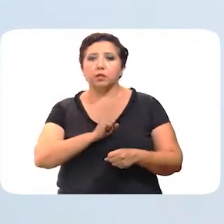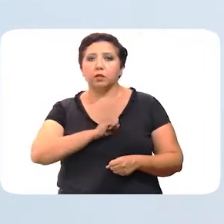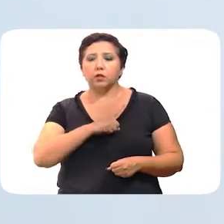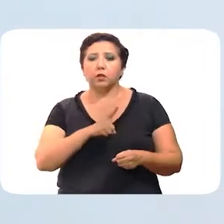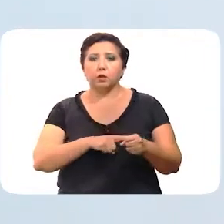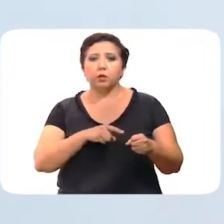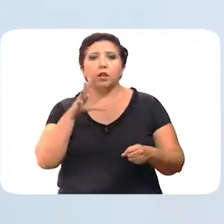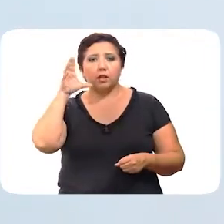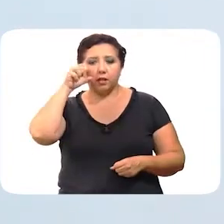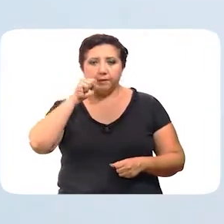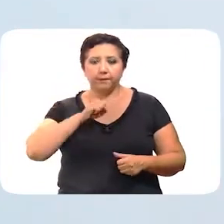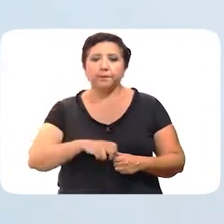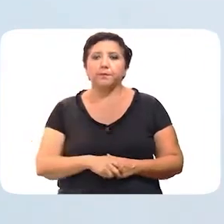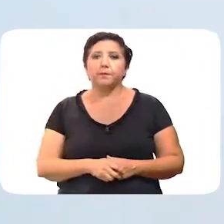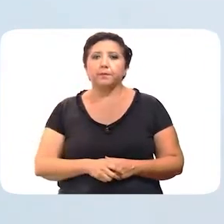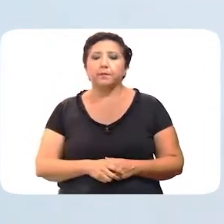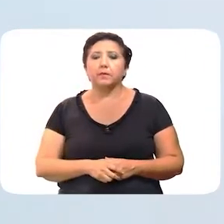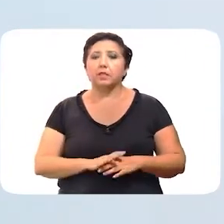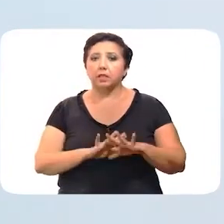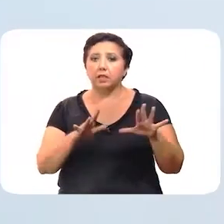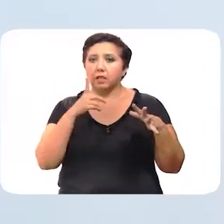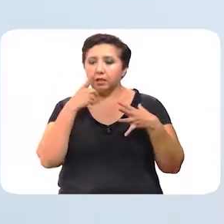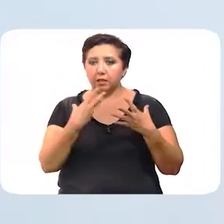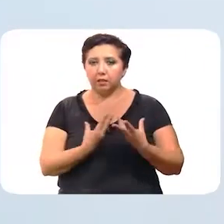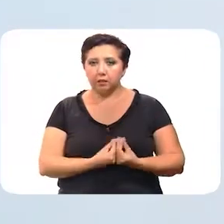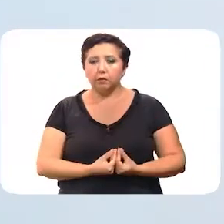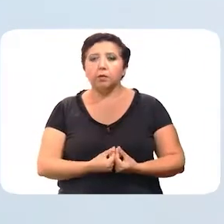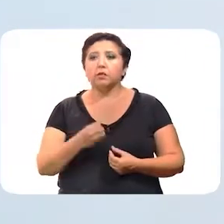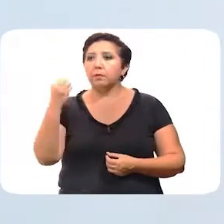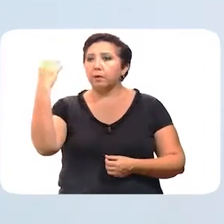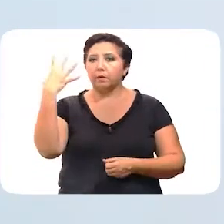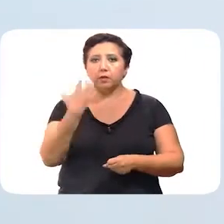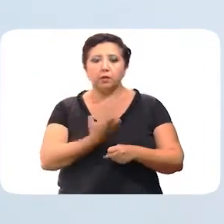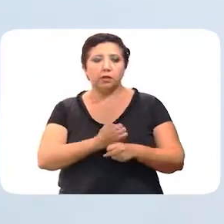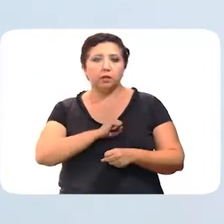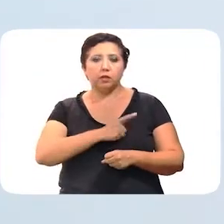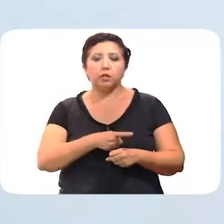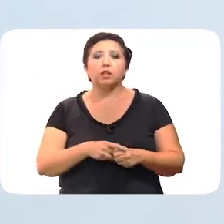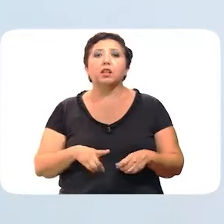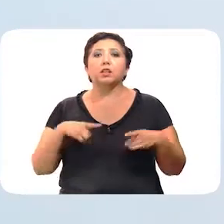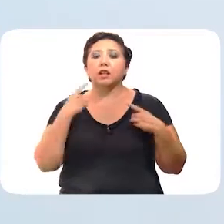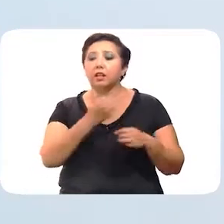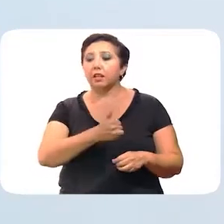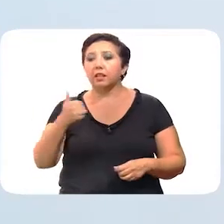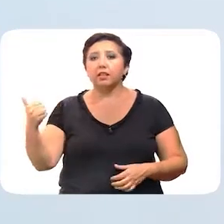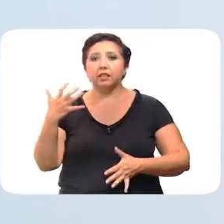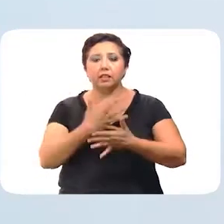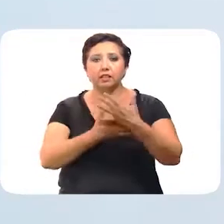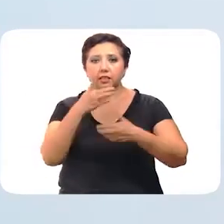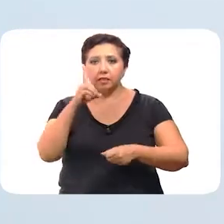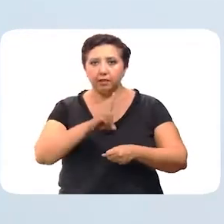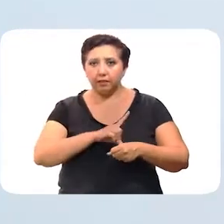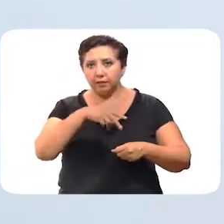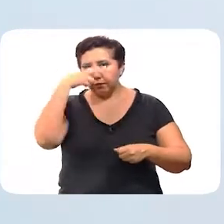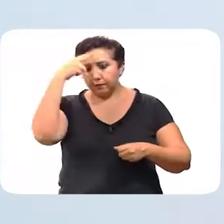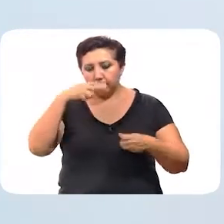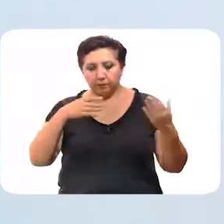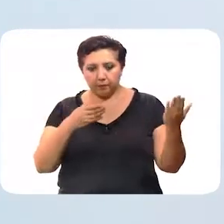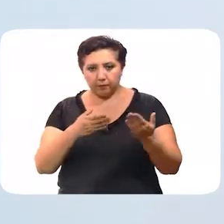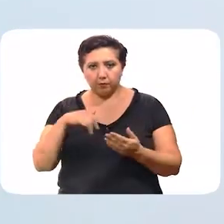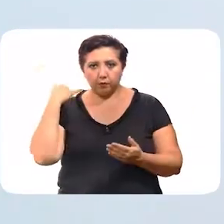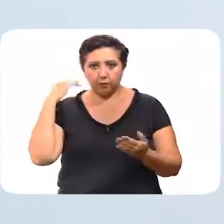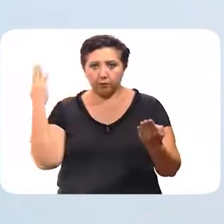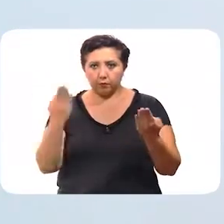de salud marcan color naranja. Como hemos informado, el semáforo estatal de salud se va a dar a conocer cada 15 días con la finalidad de